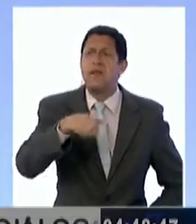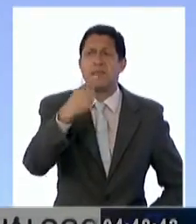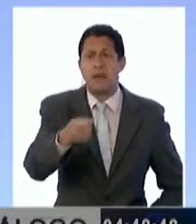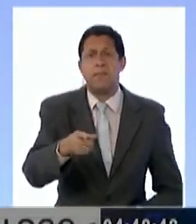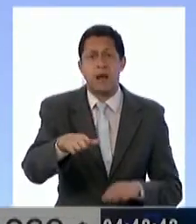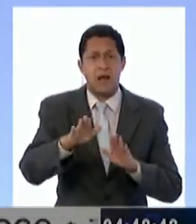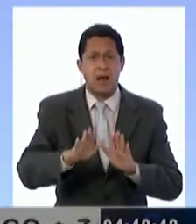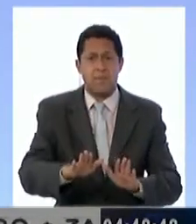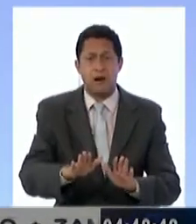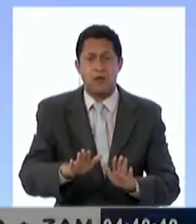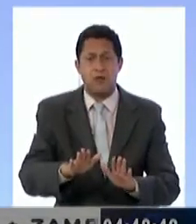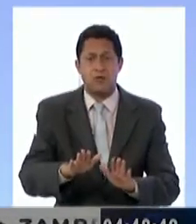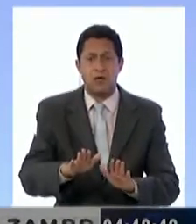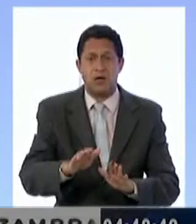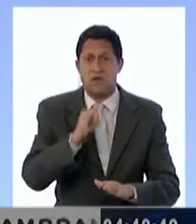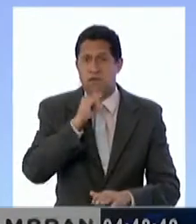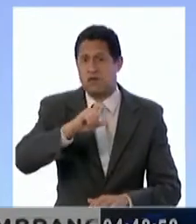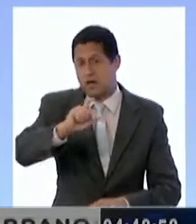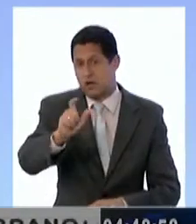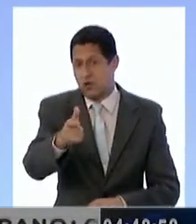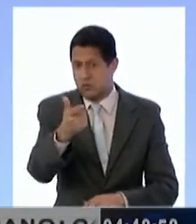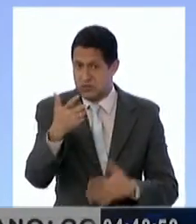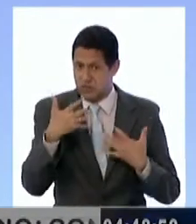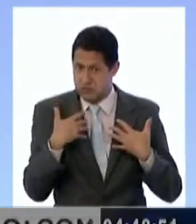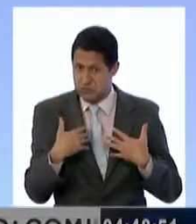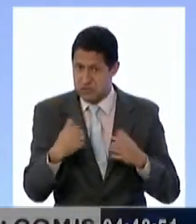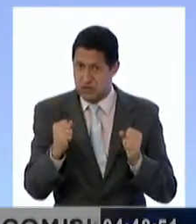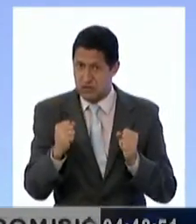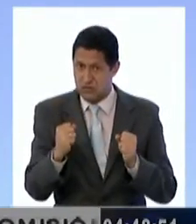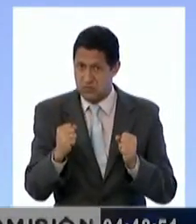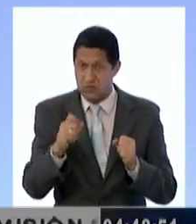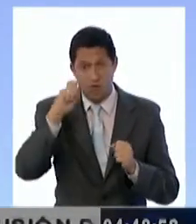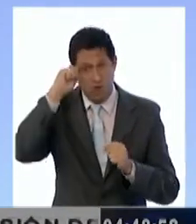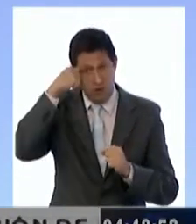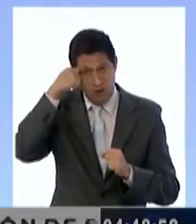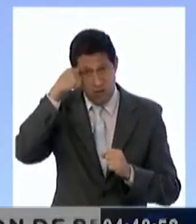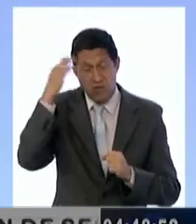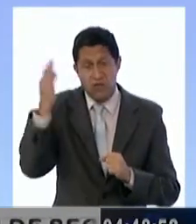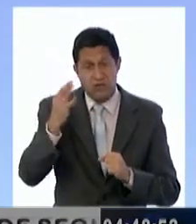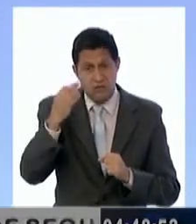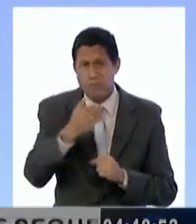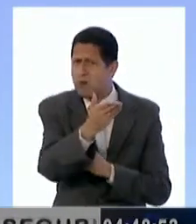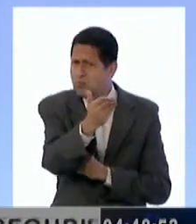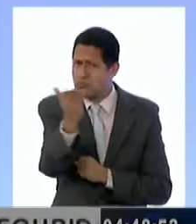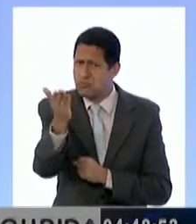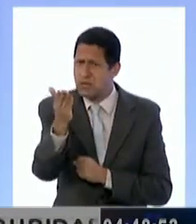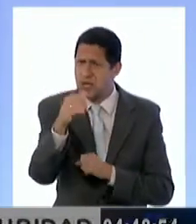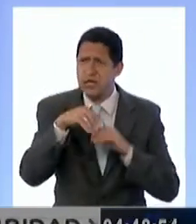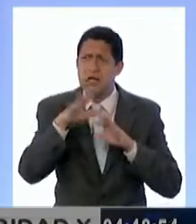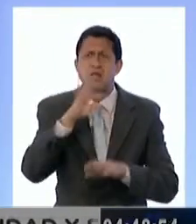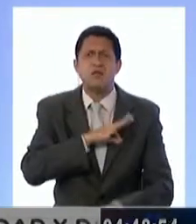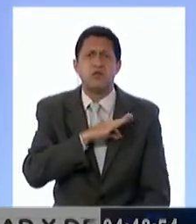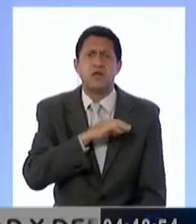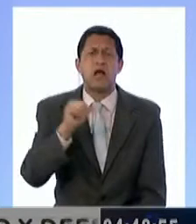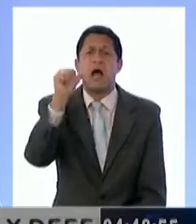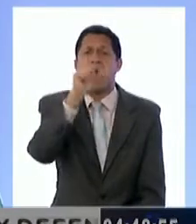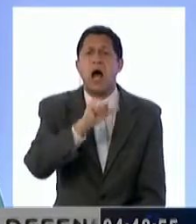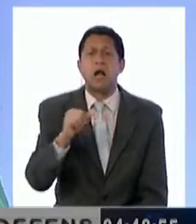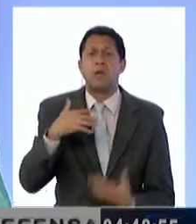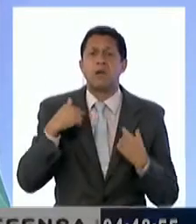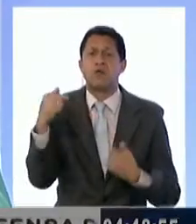regreso de la pausa que vamos a hacer ahorita acá en noticias globovisión salud recordándoles como siempre que a su disposición están nuestras redes sociales